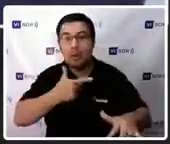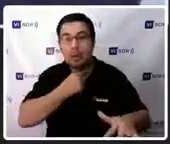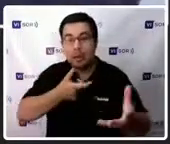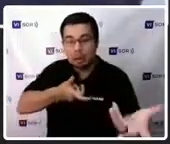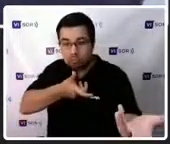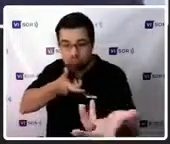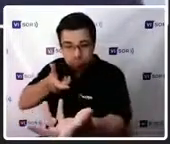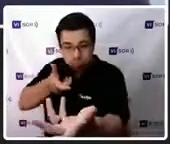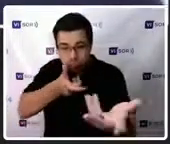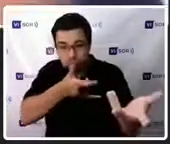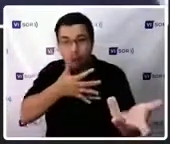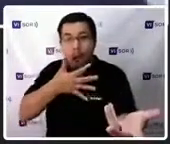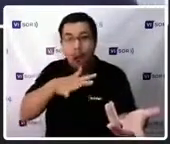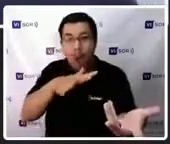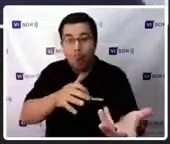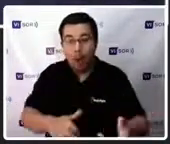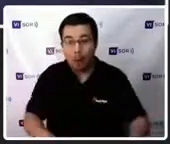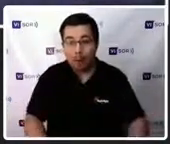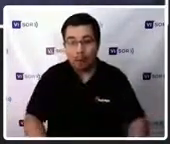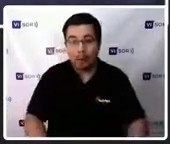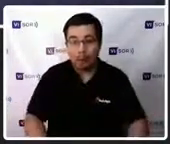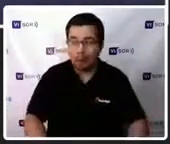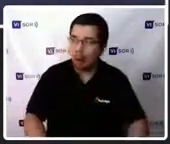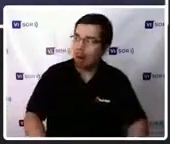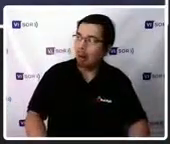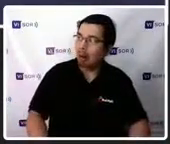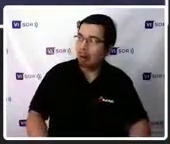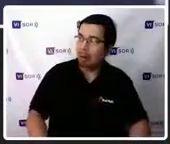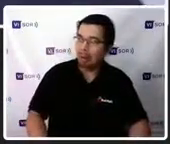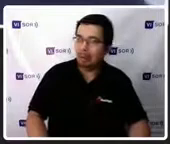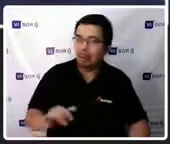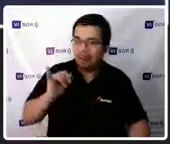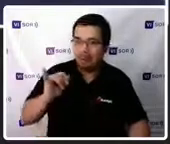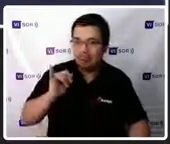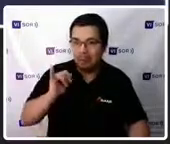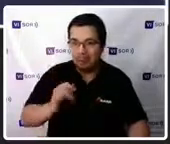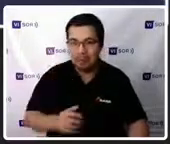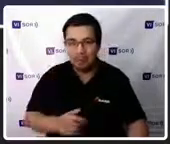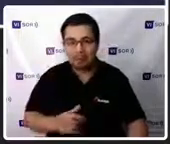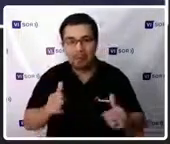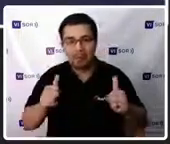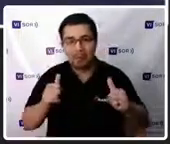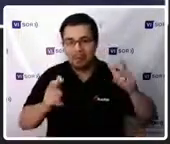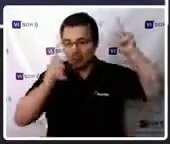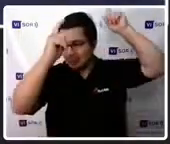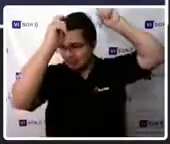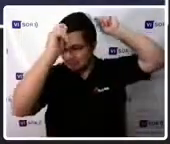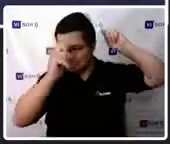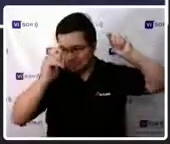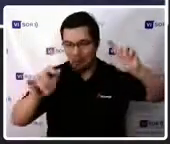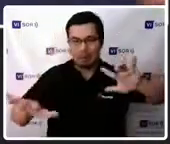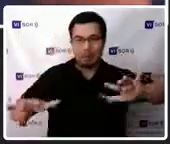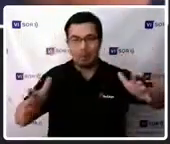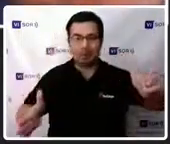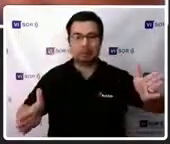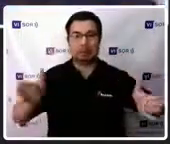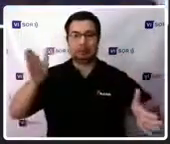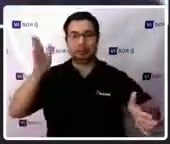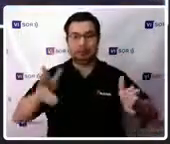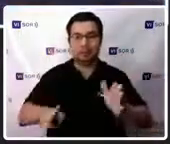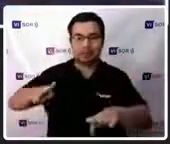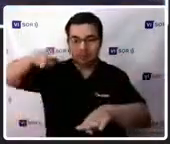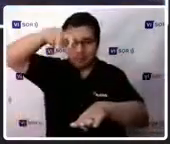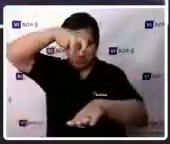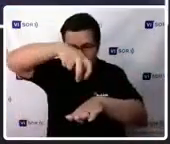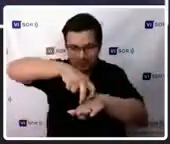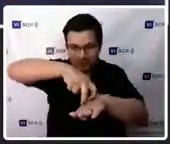Nah, ¿Ya? vamos para arriba. Y me sube el camión, el casco era gigante, venía así como medio robot y todo, ya, vamos para arriba. Me subo al camión y todo, ya tenía una